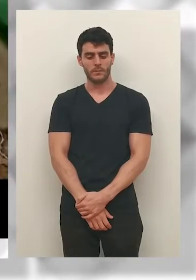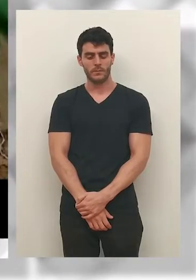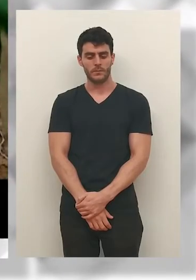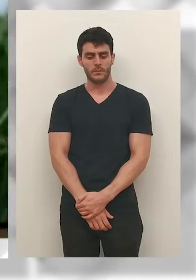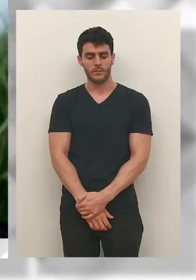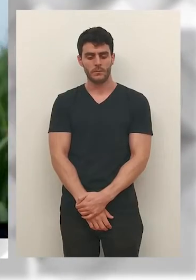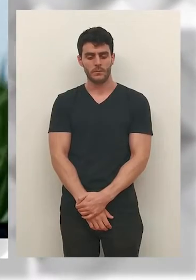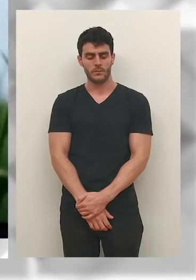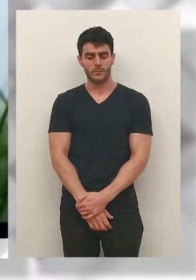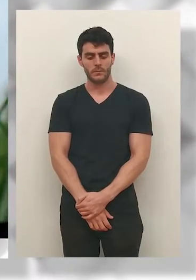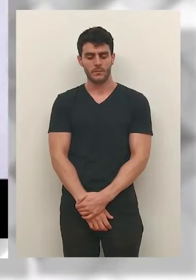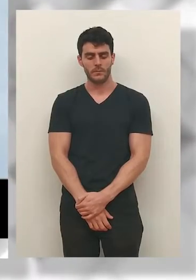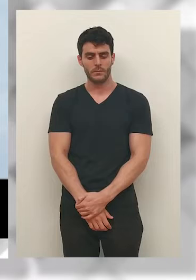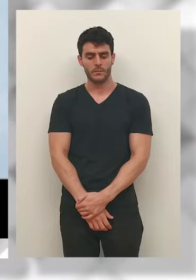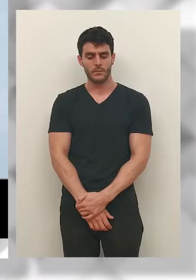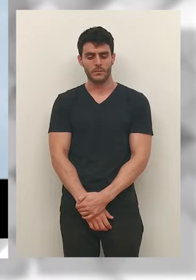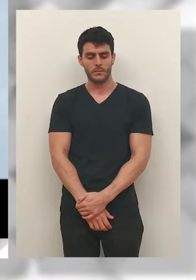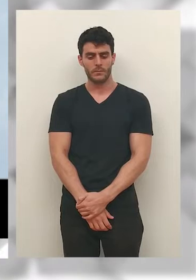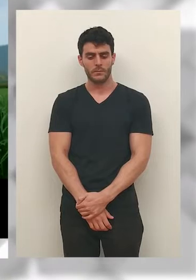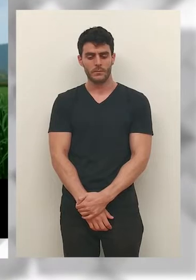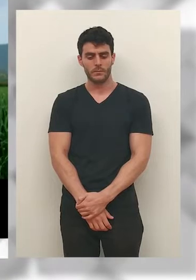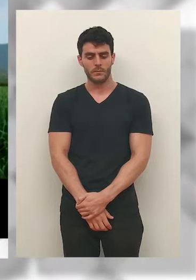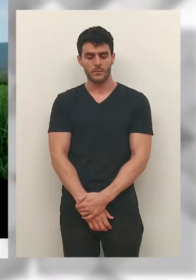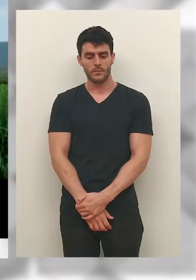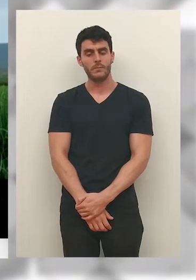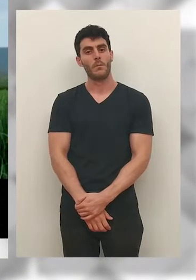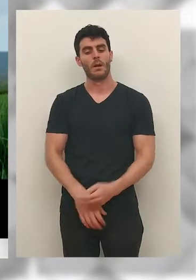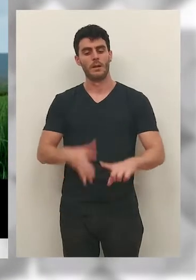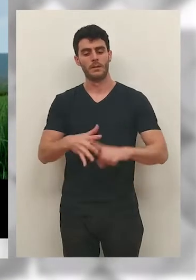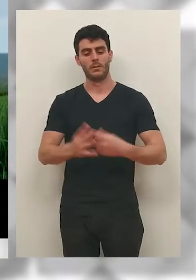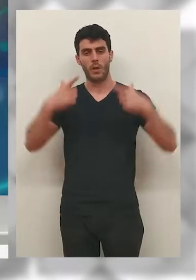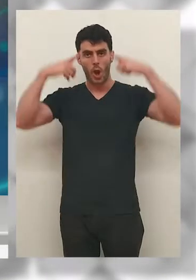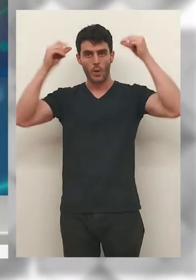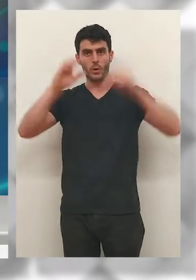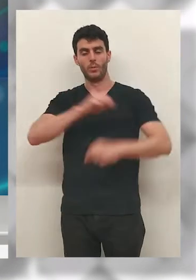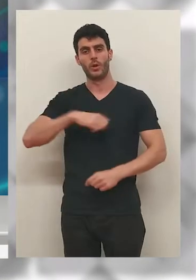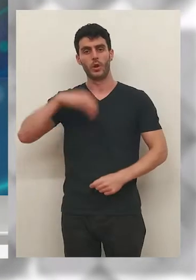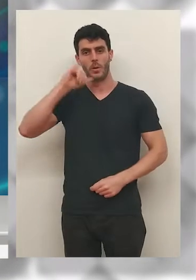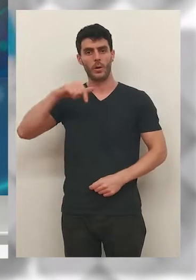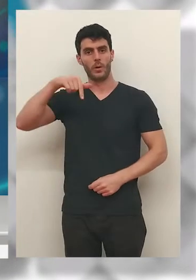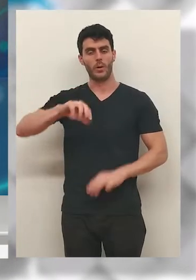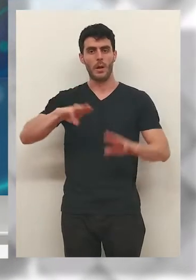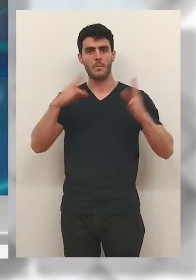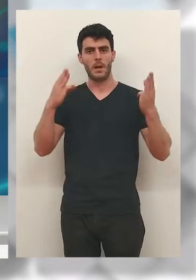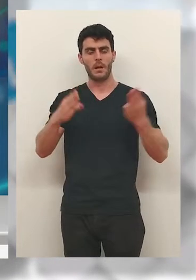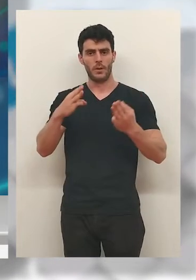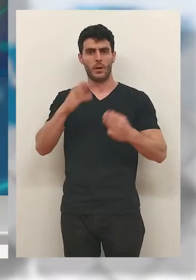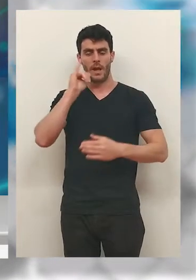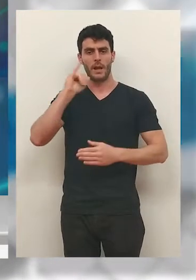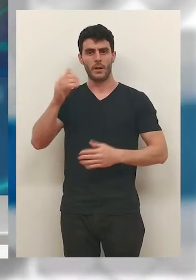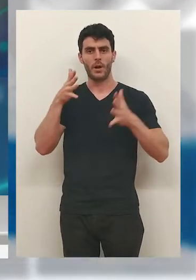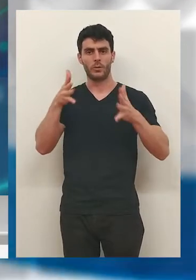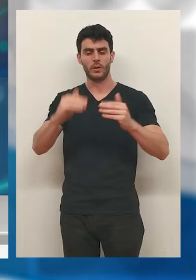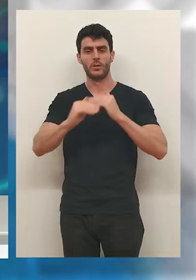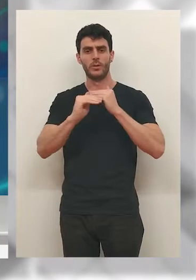un buen seguro agrario que garantice tu tranquilidad. Agroseguro. Trabaja sobre seguro. La situación del lobo en la comunidad ha llegado